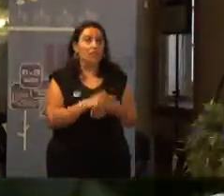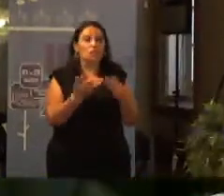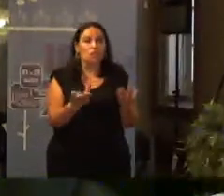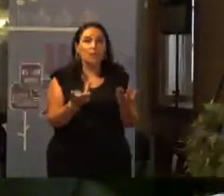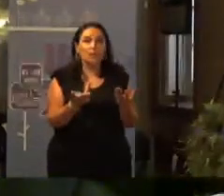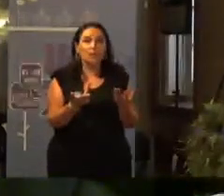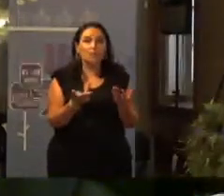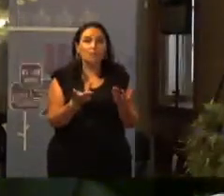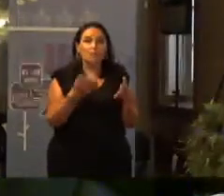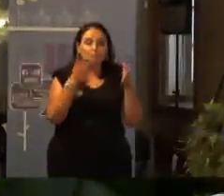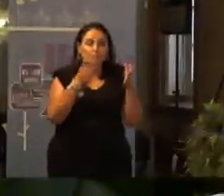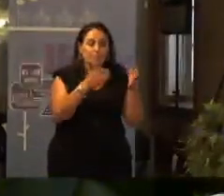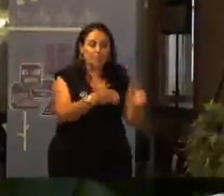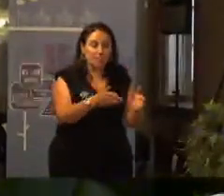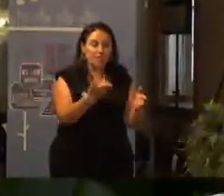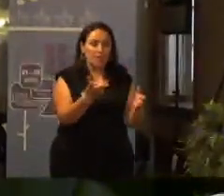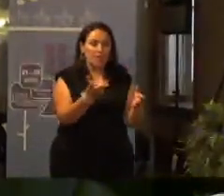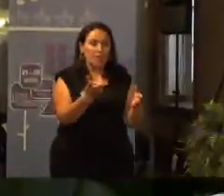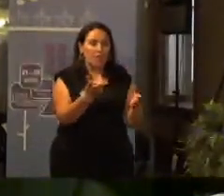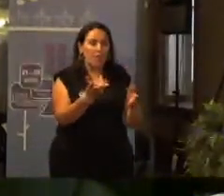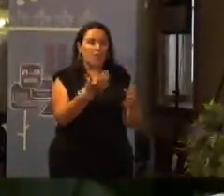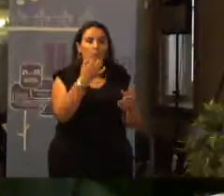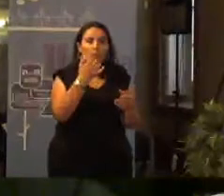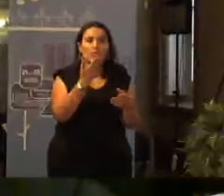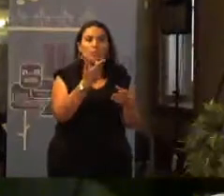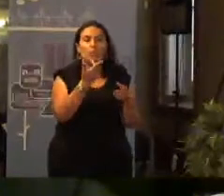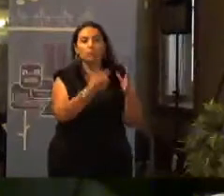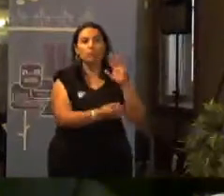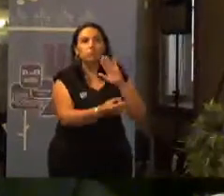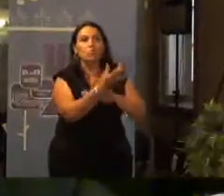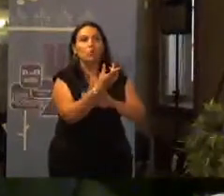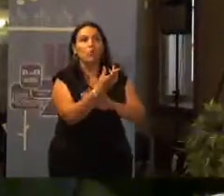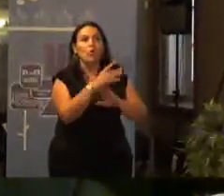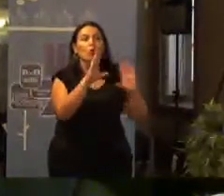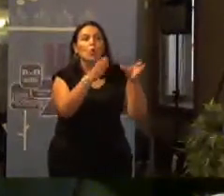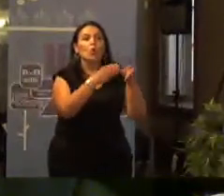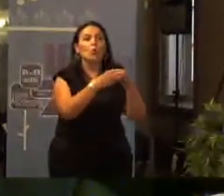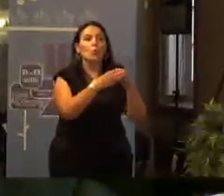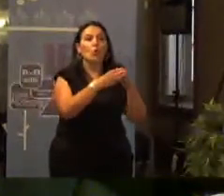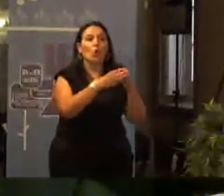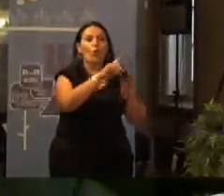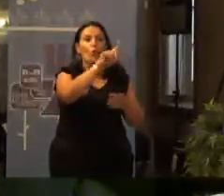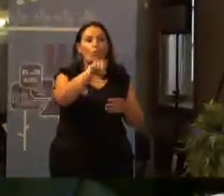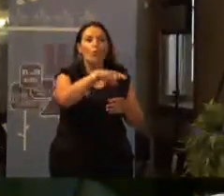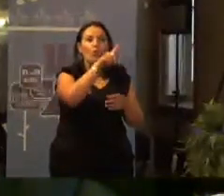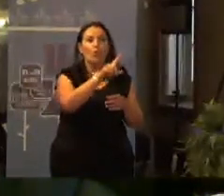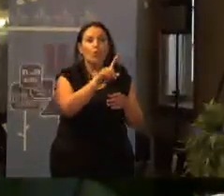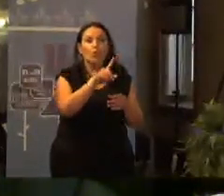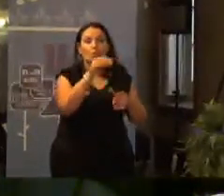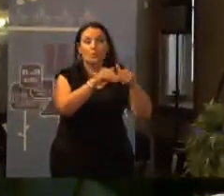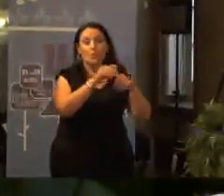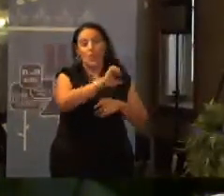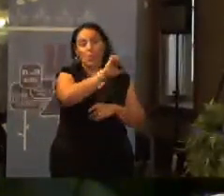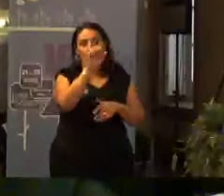Evidentemente, iso dá lugar á eclosión, por exemplo, do fenómeno Podemos, despois cando as europeas, etc.,